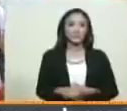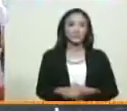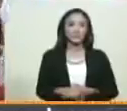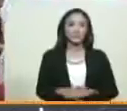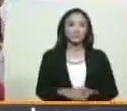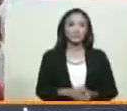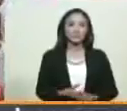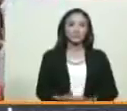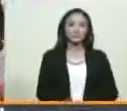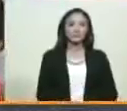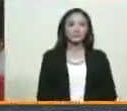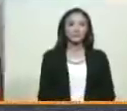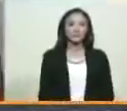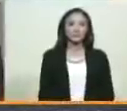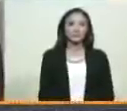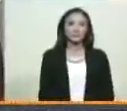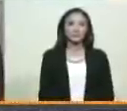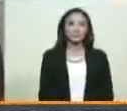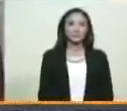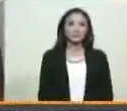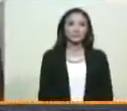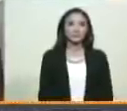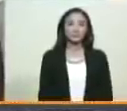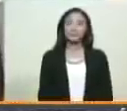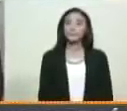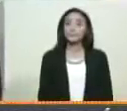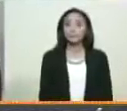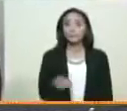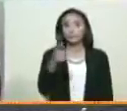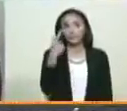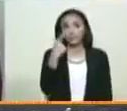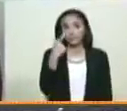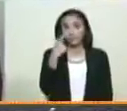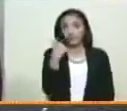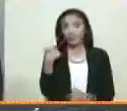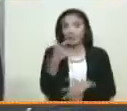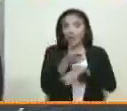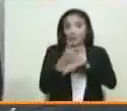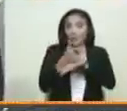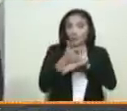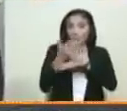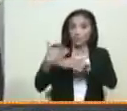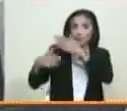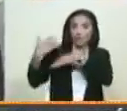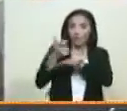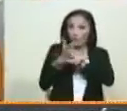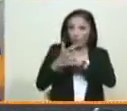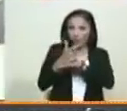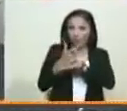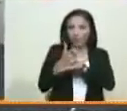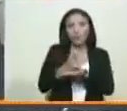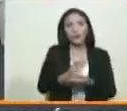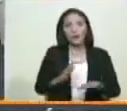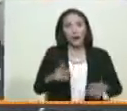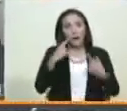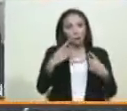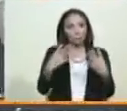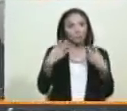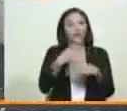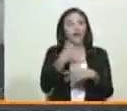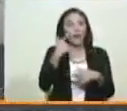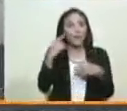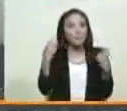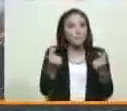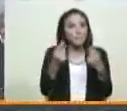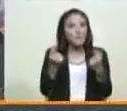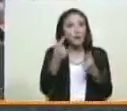Ya basta. Si quiere vernos las caras el gobernador, no las va a ver.